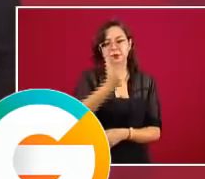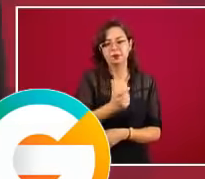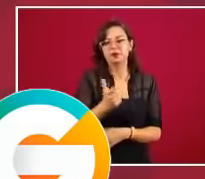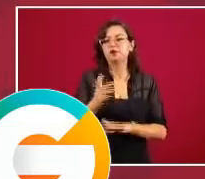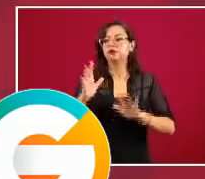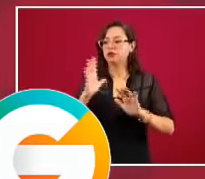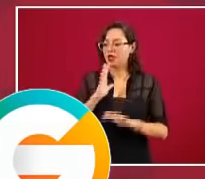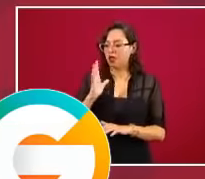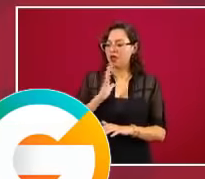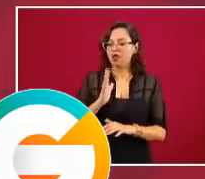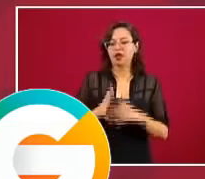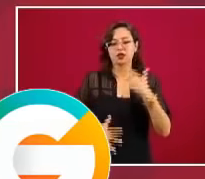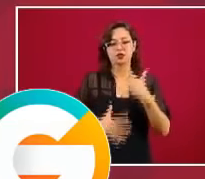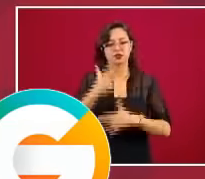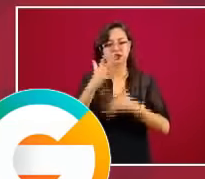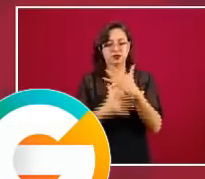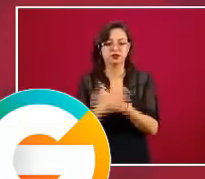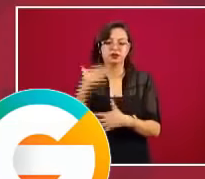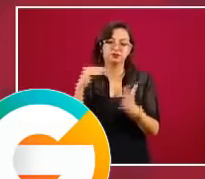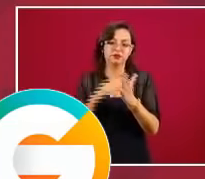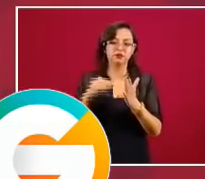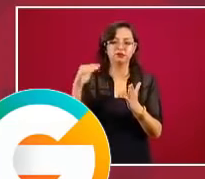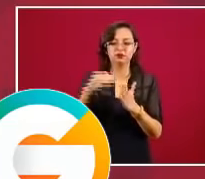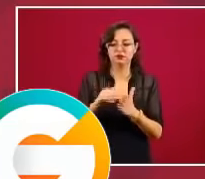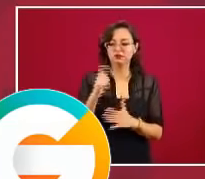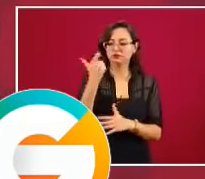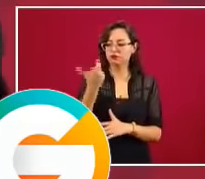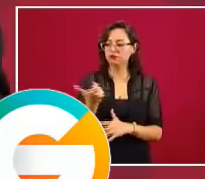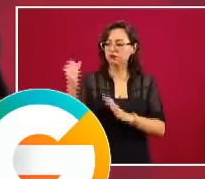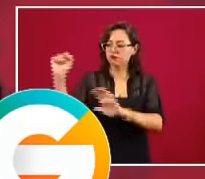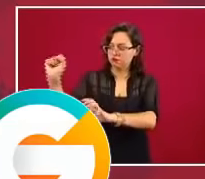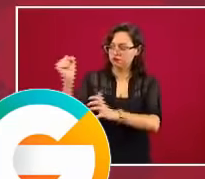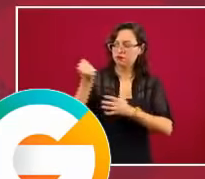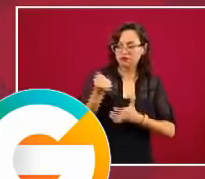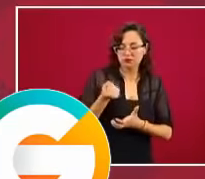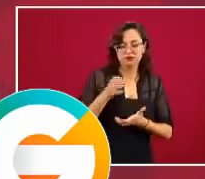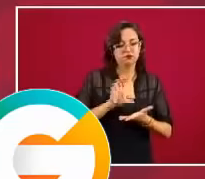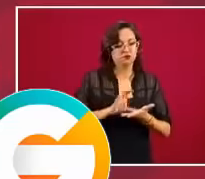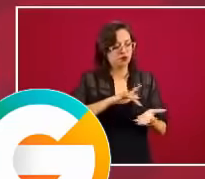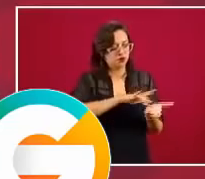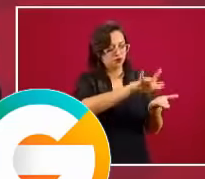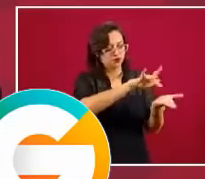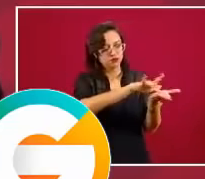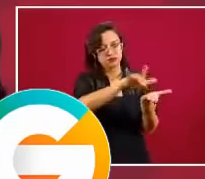15 mil millones y pensamos que